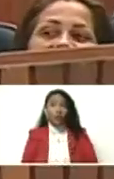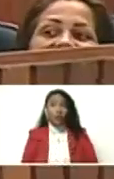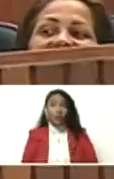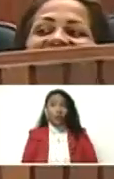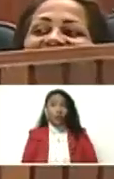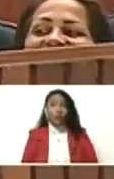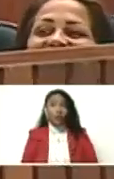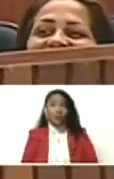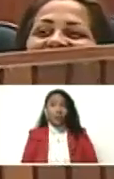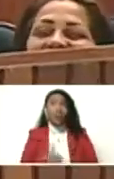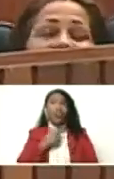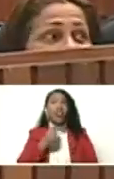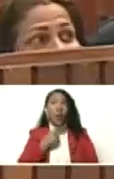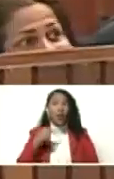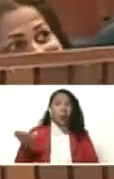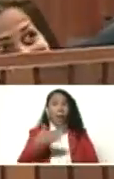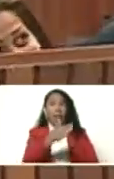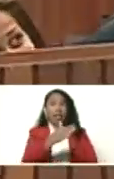¿Y te gusta Messi?